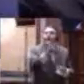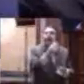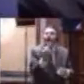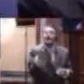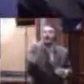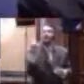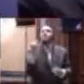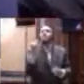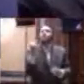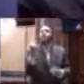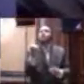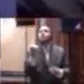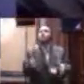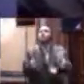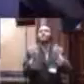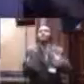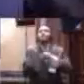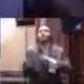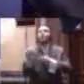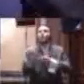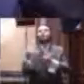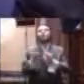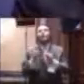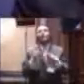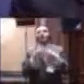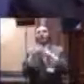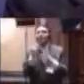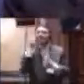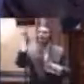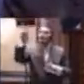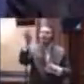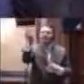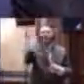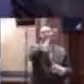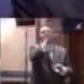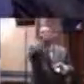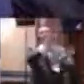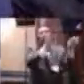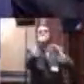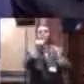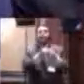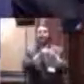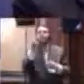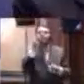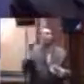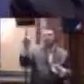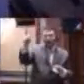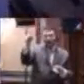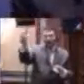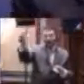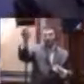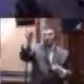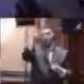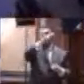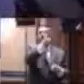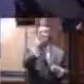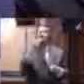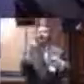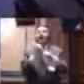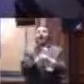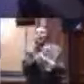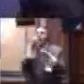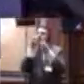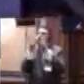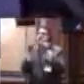le ha impuesto la autoridad electoral. Entonces, la autoridad tiene los medios técnicos y